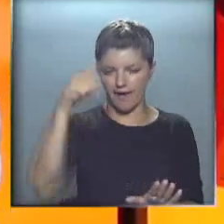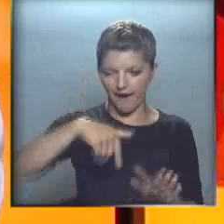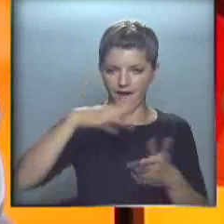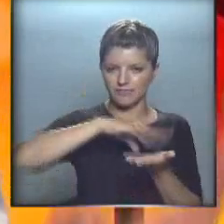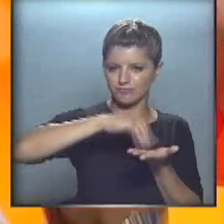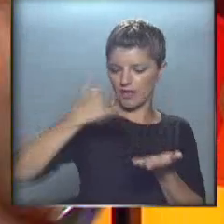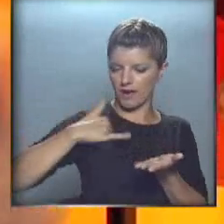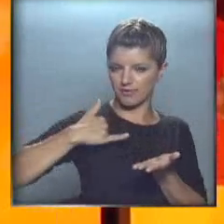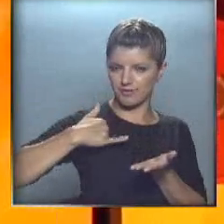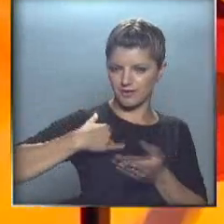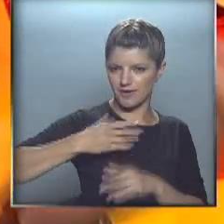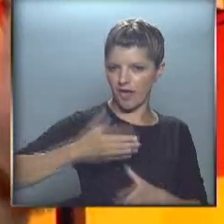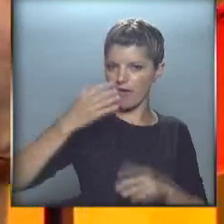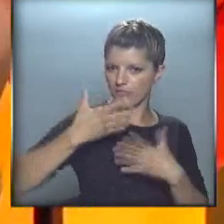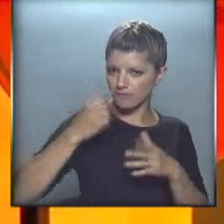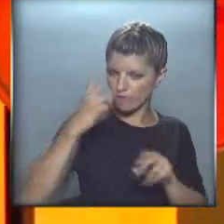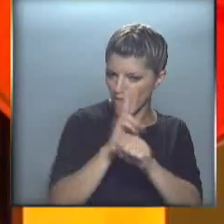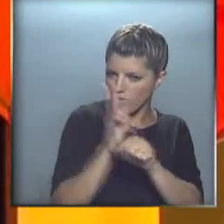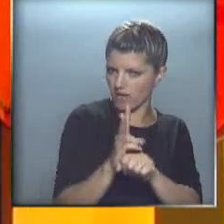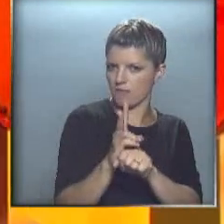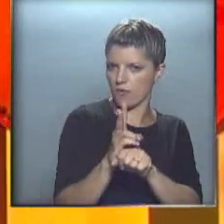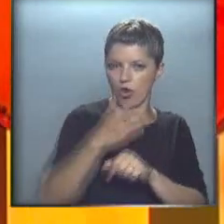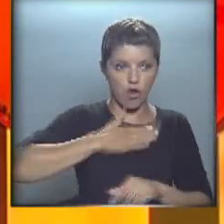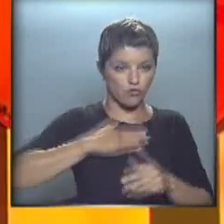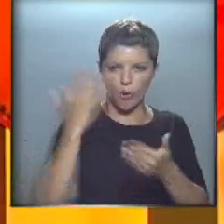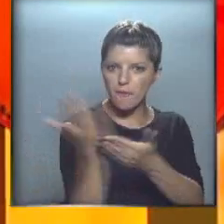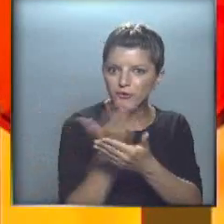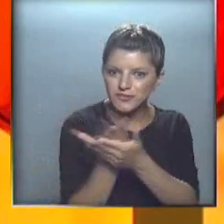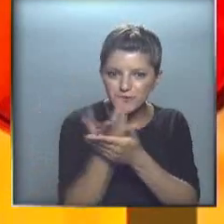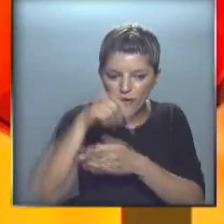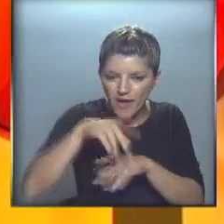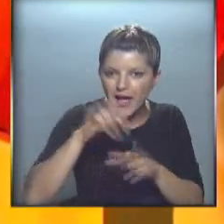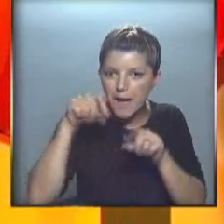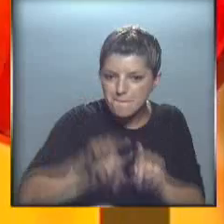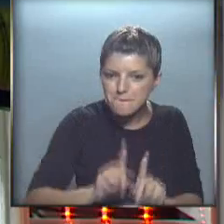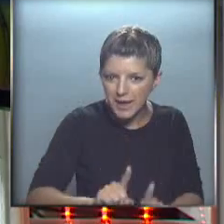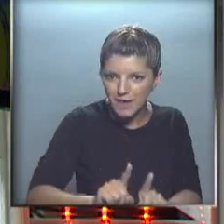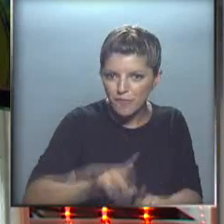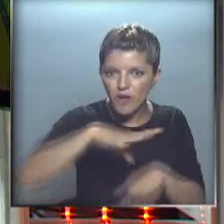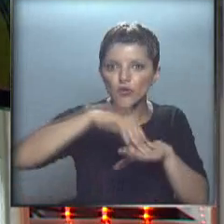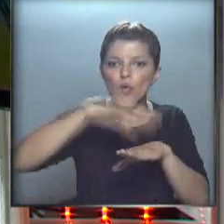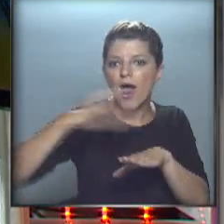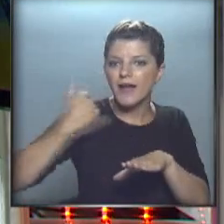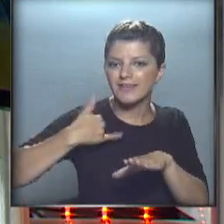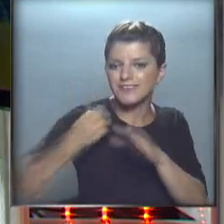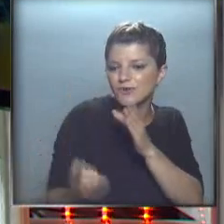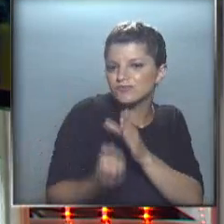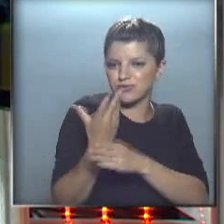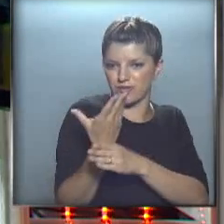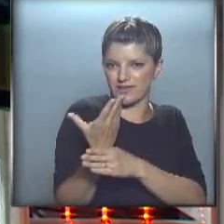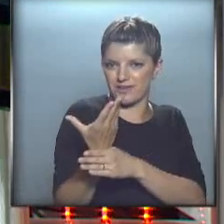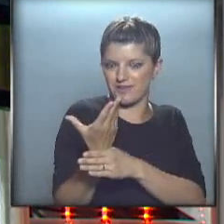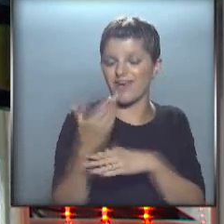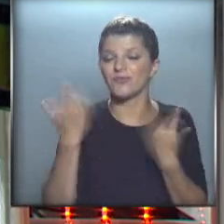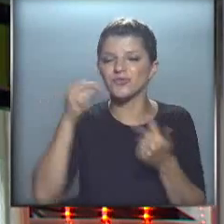que es lo nacional, lo que producimos nosotros, lo que significa, lo que nace en nuestra tierra. Y eso también nos tiene que llevar a amar